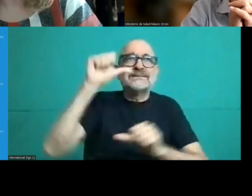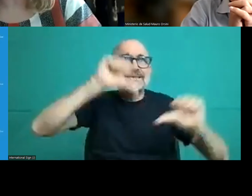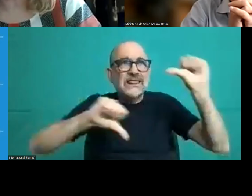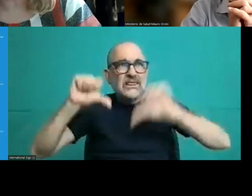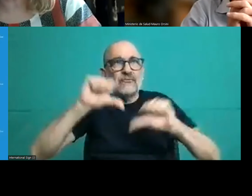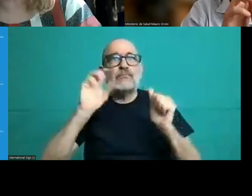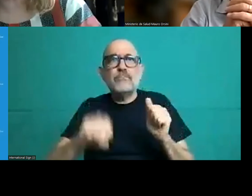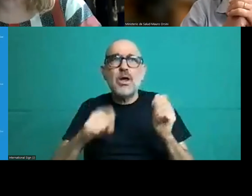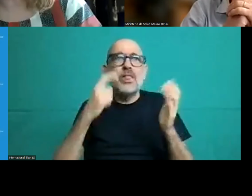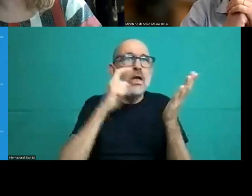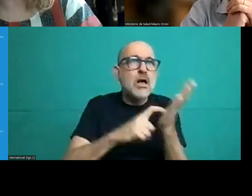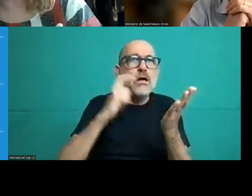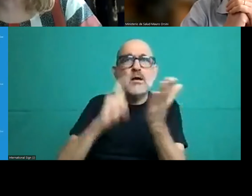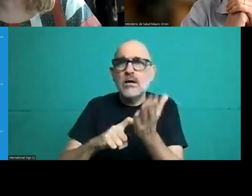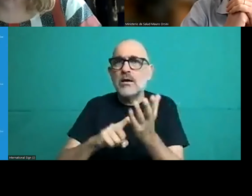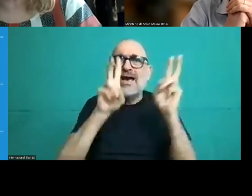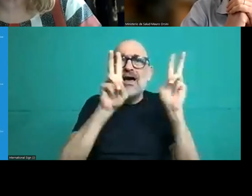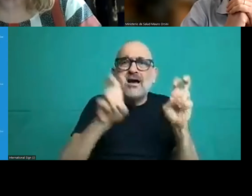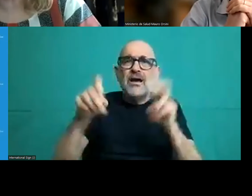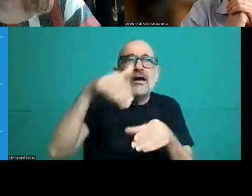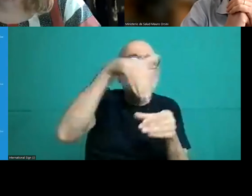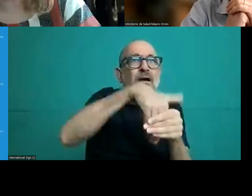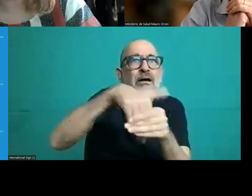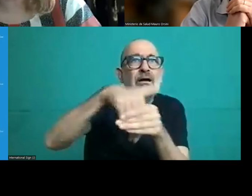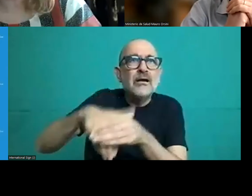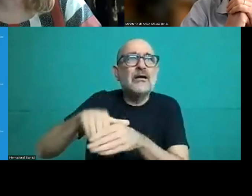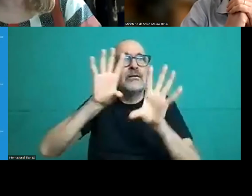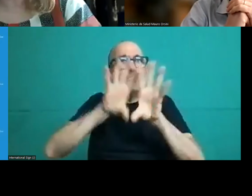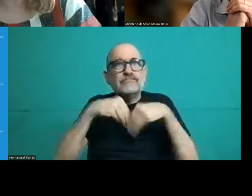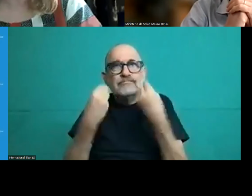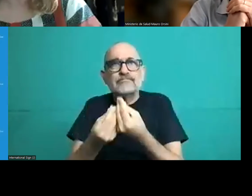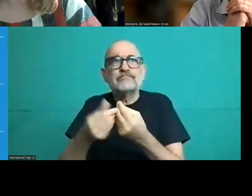del paciente y también de